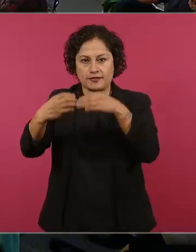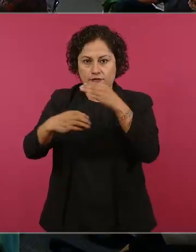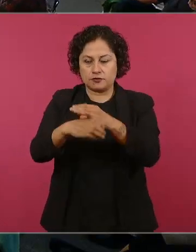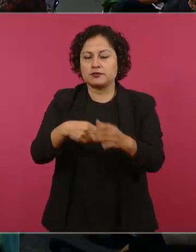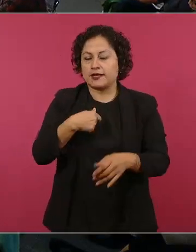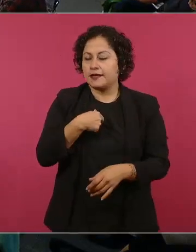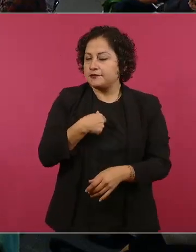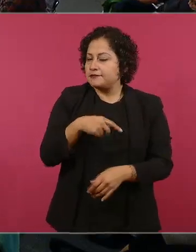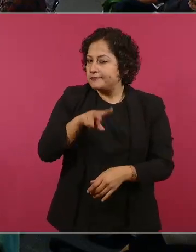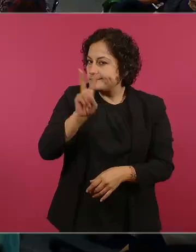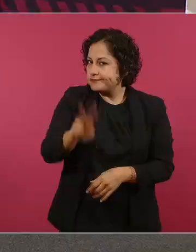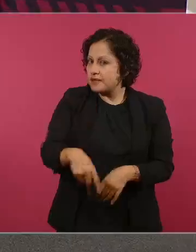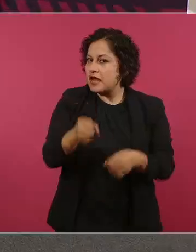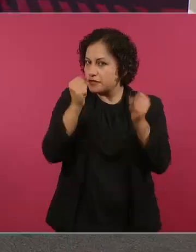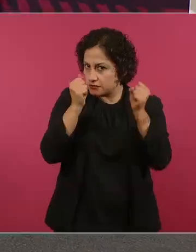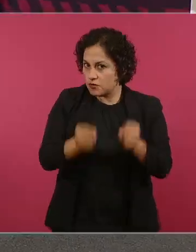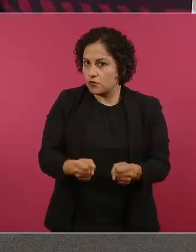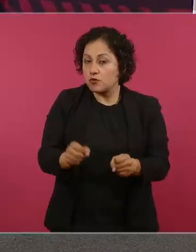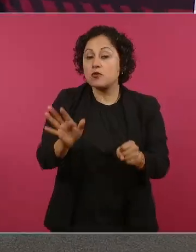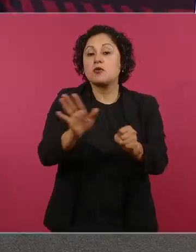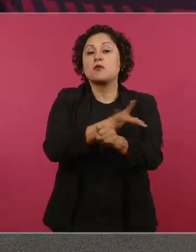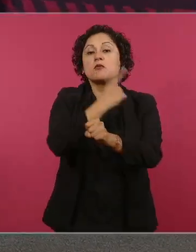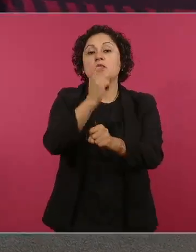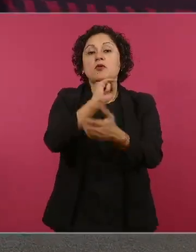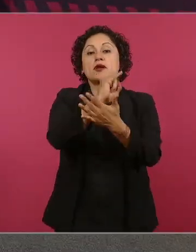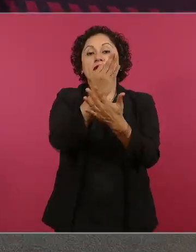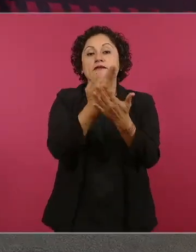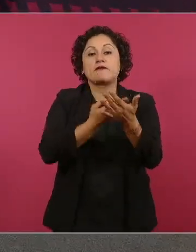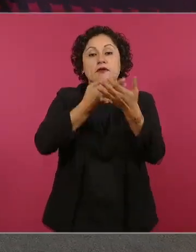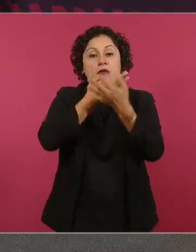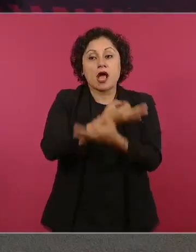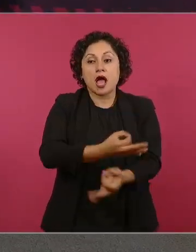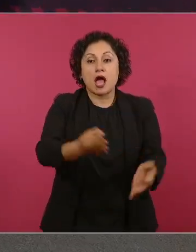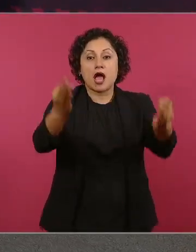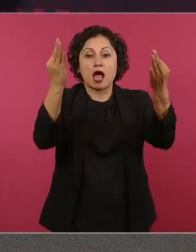el material a través del embajador,